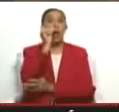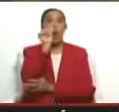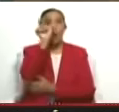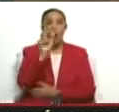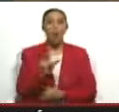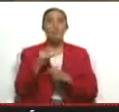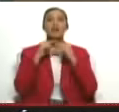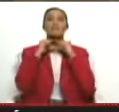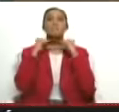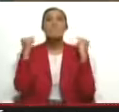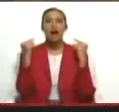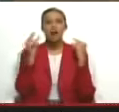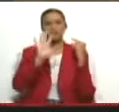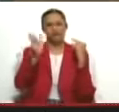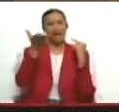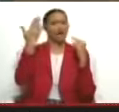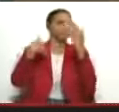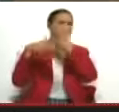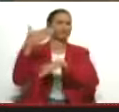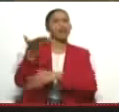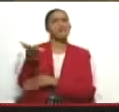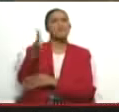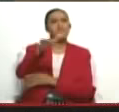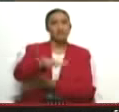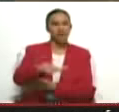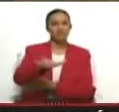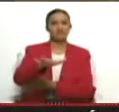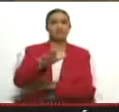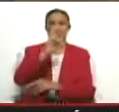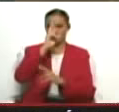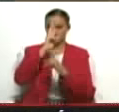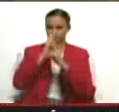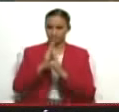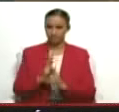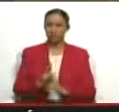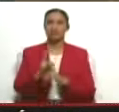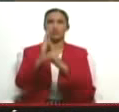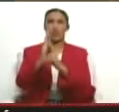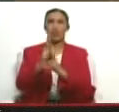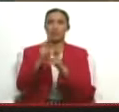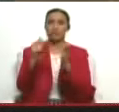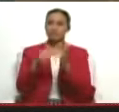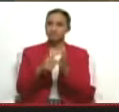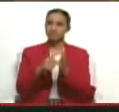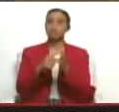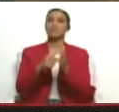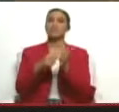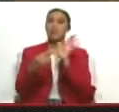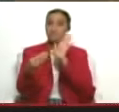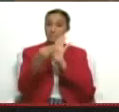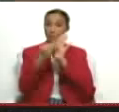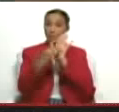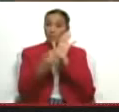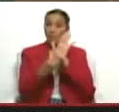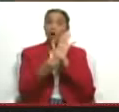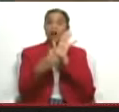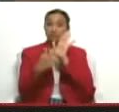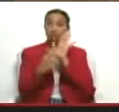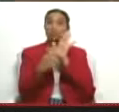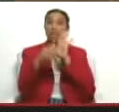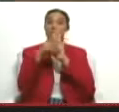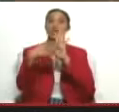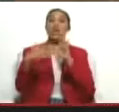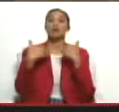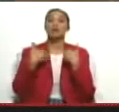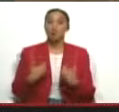recientemente fallecido y a quien lo hemos honrado con una Aquí hay una orden en derecho humano conocida como Matías camuña en